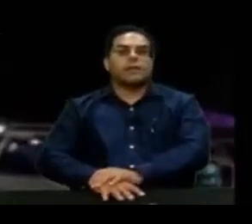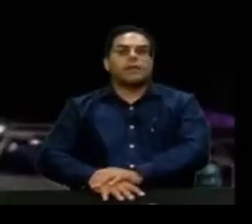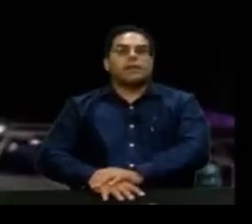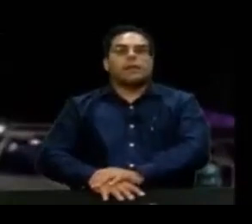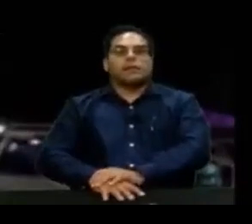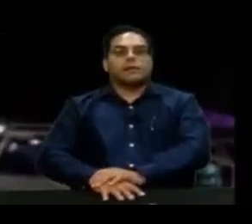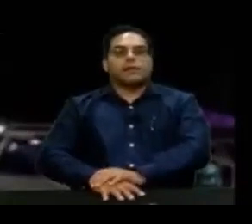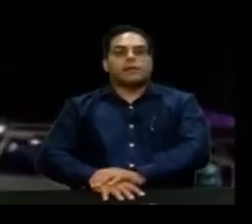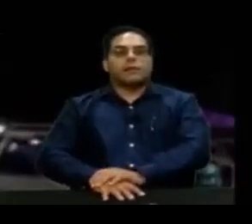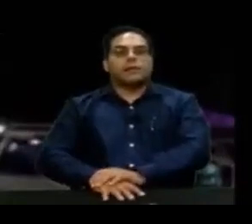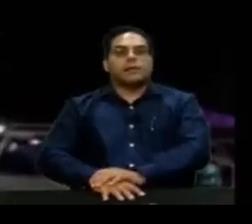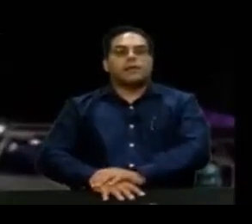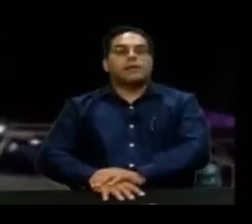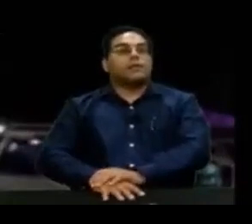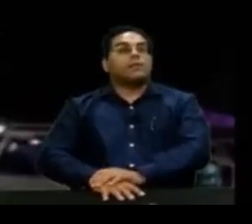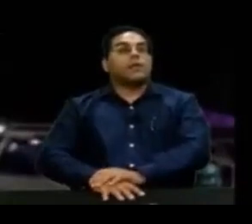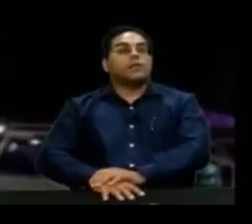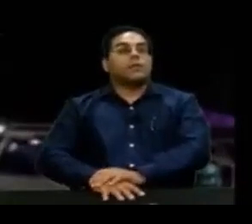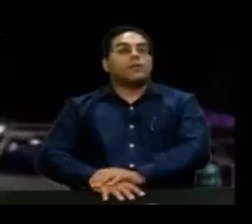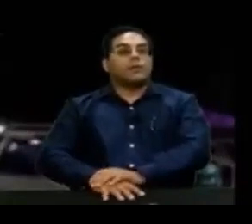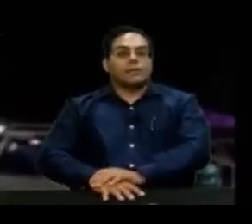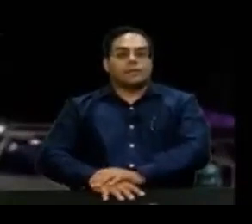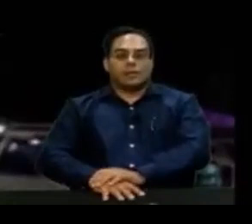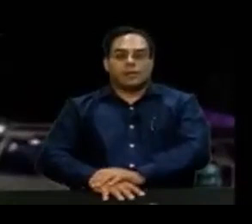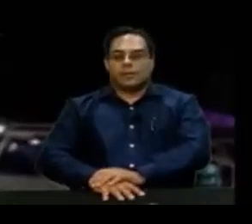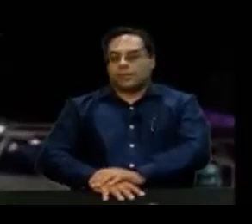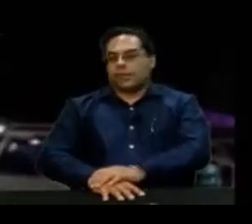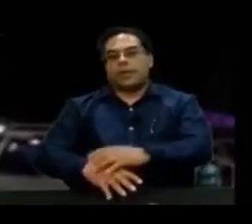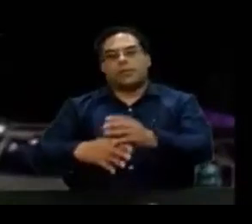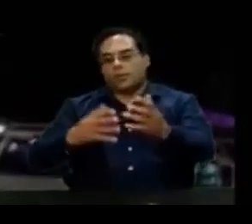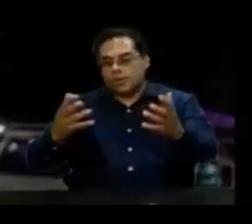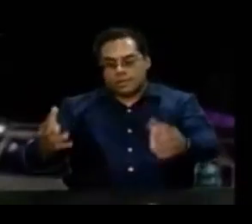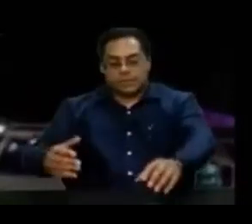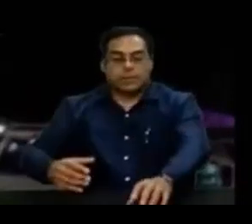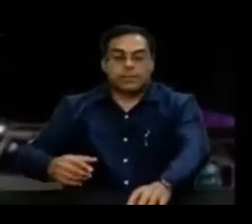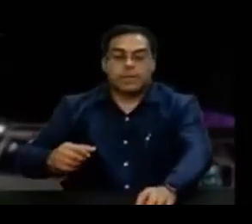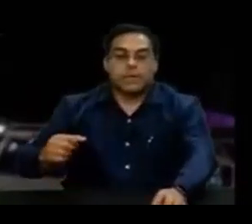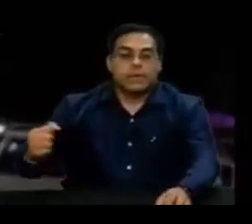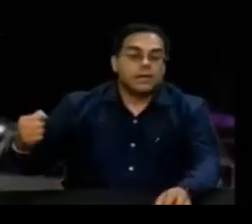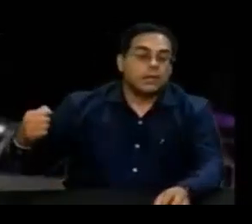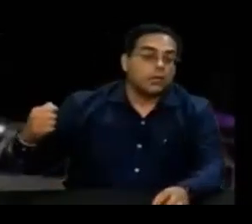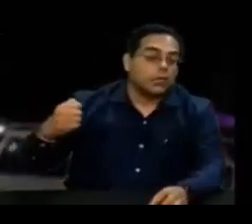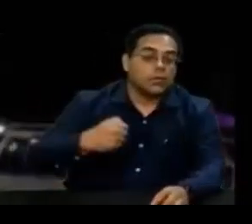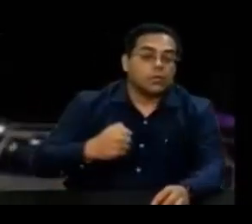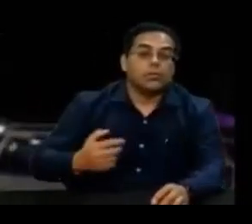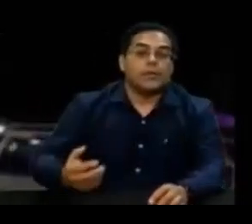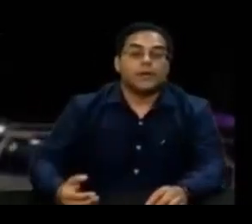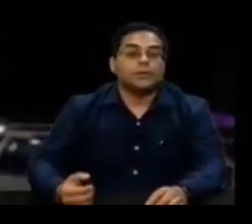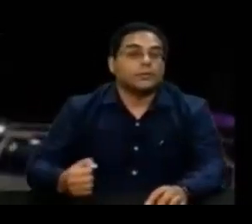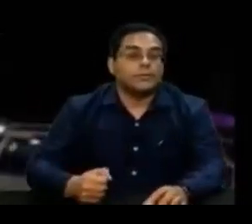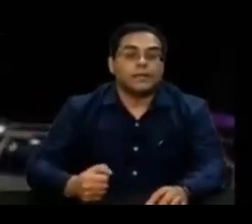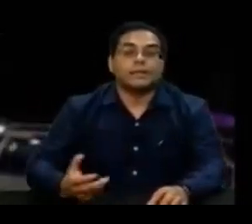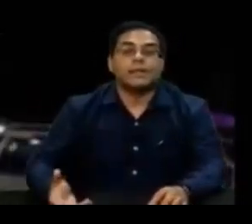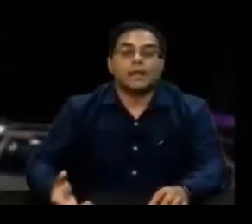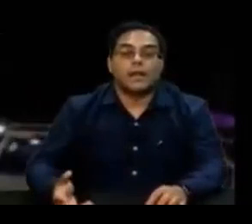accidente, y de dónde a dónde fue. Si él estaba, por ejemplo, estaba de pie y lo golpearon